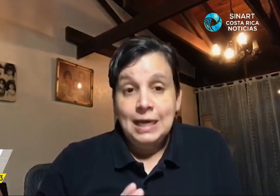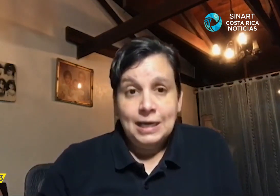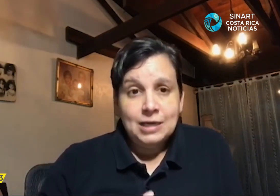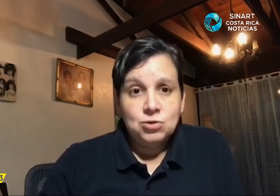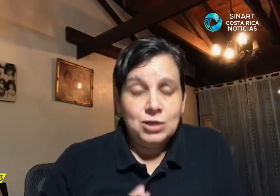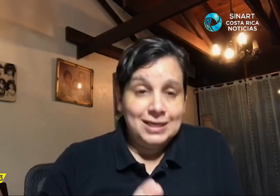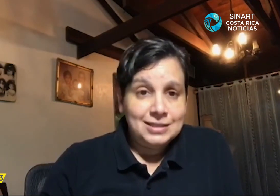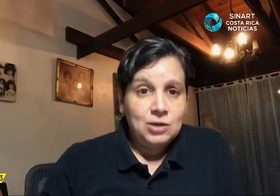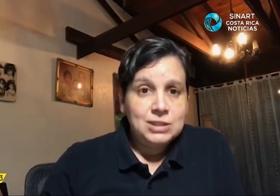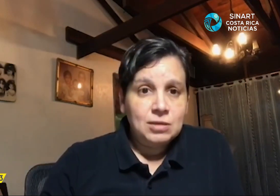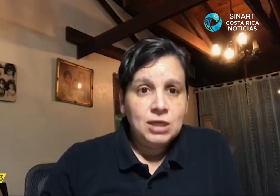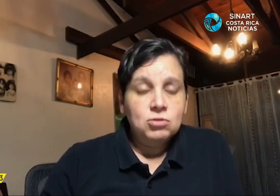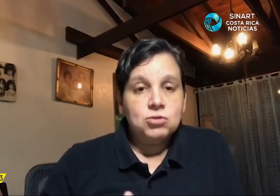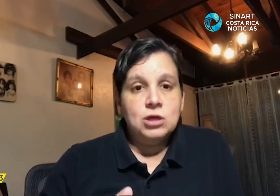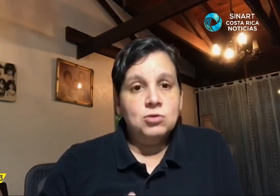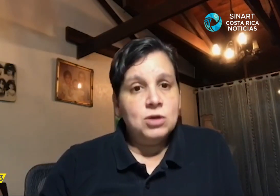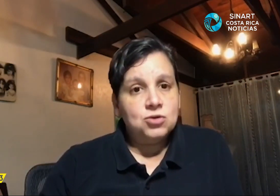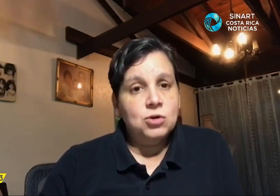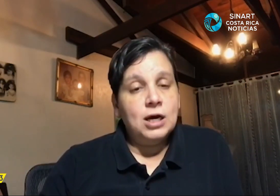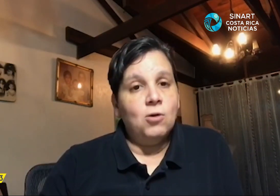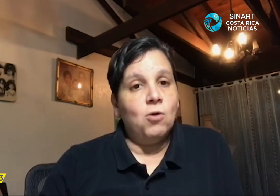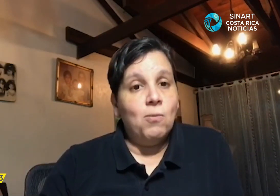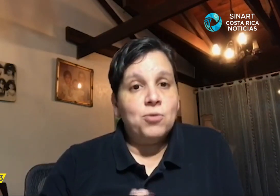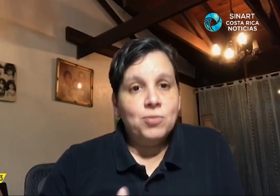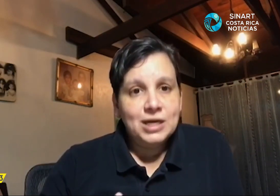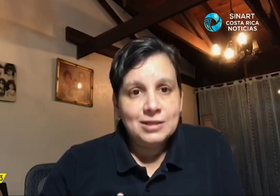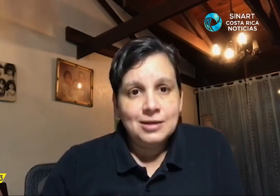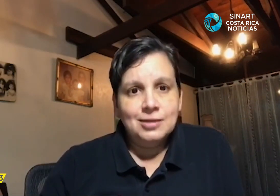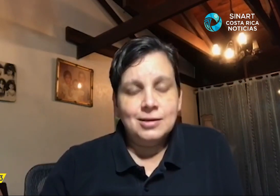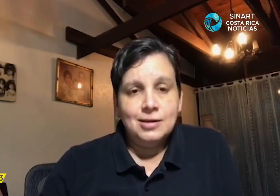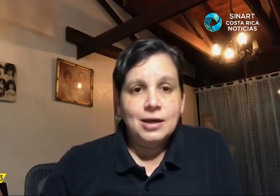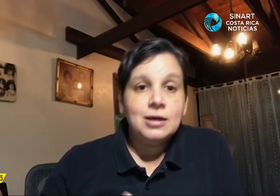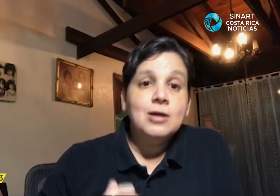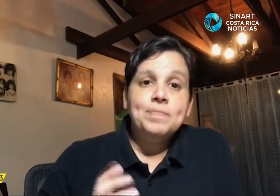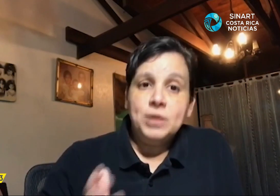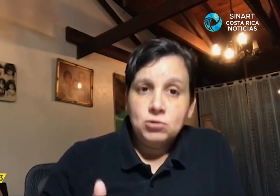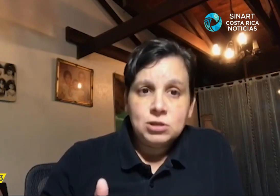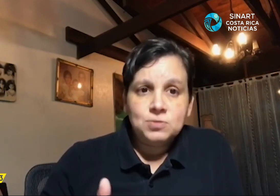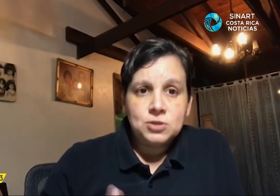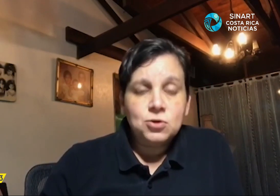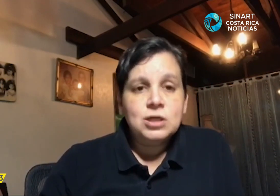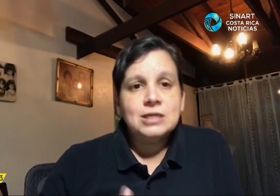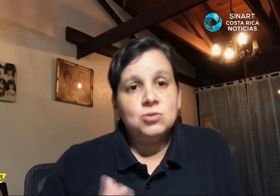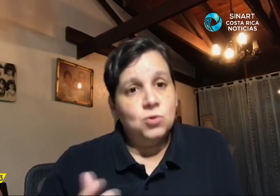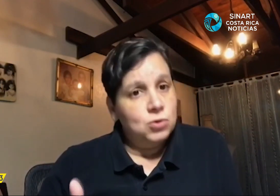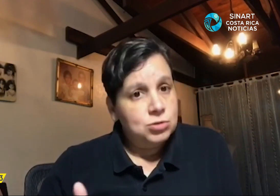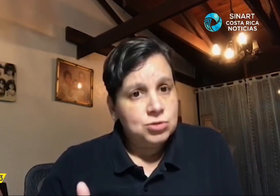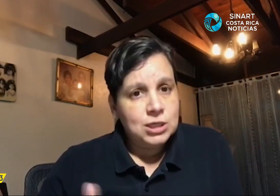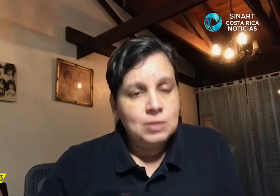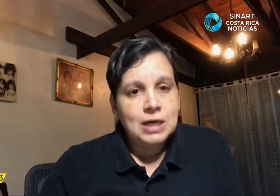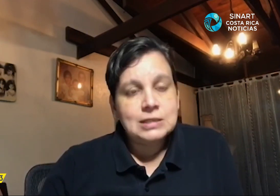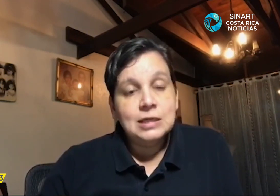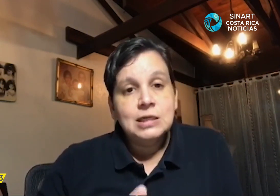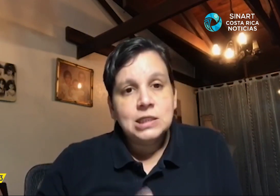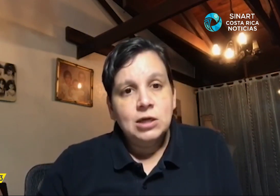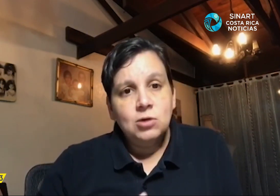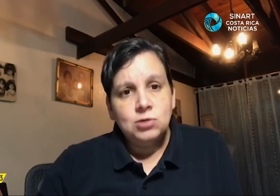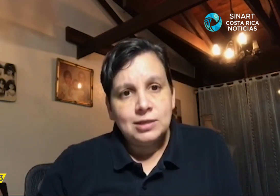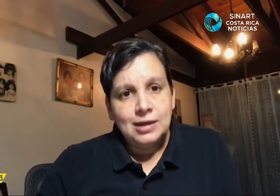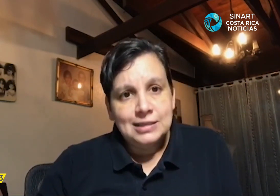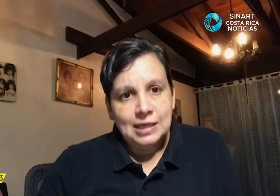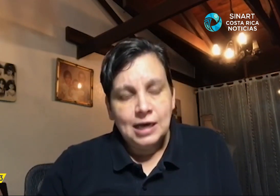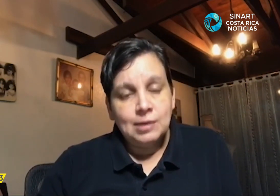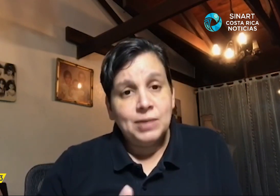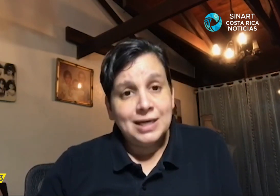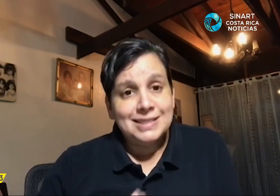En caso de que este avistamiento se dé en una zona o comprometa la integridad de otras personas u otros animales, se debe contactar